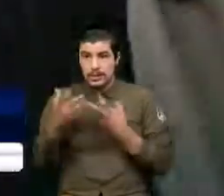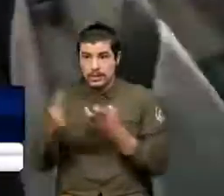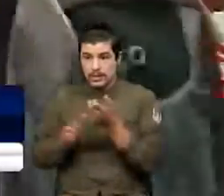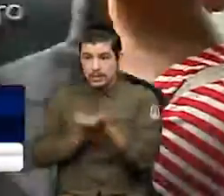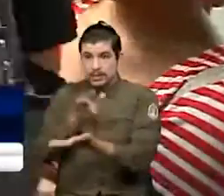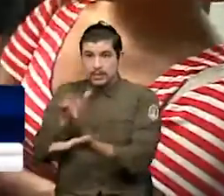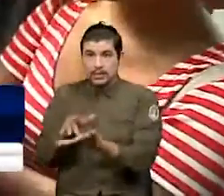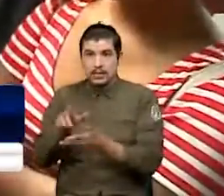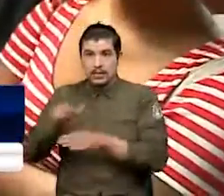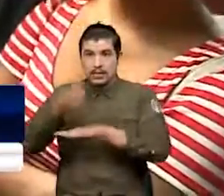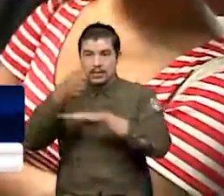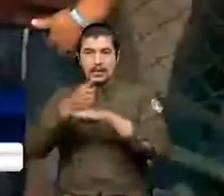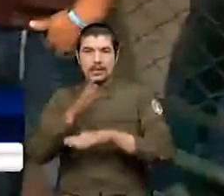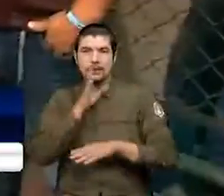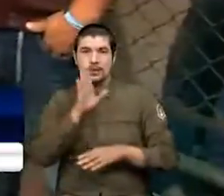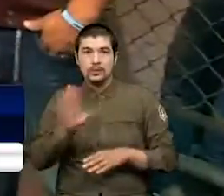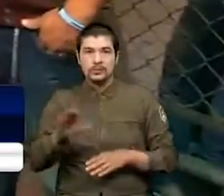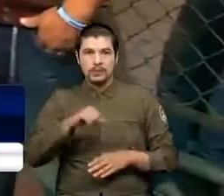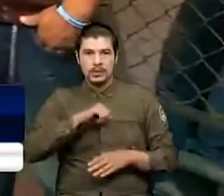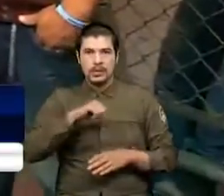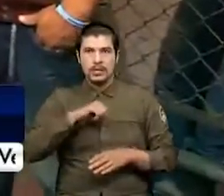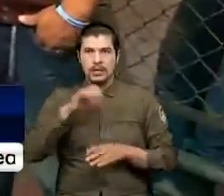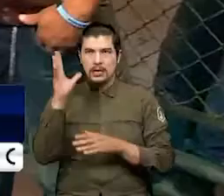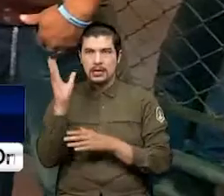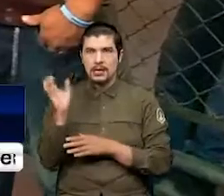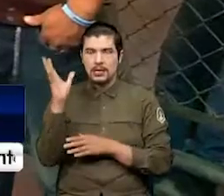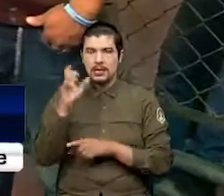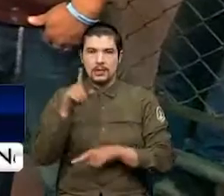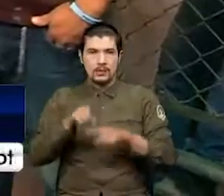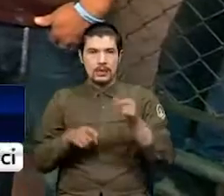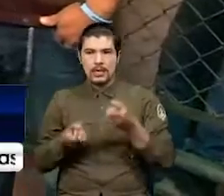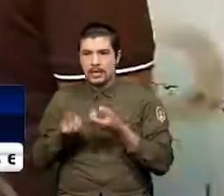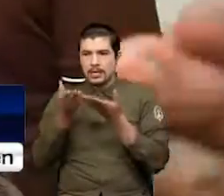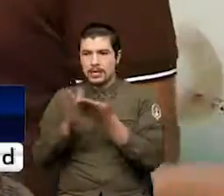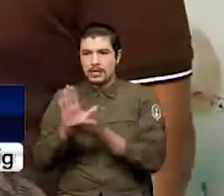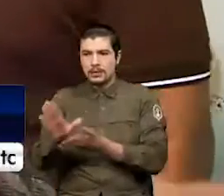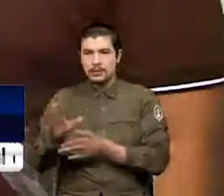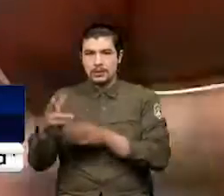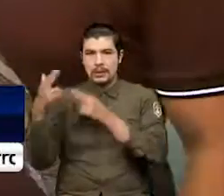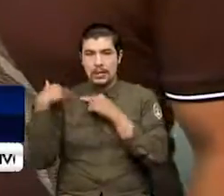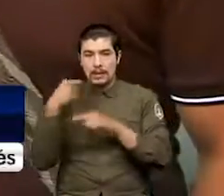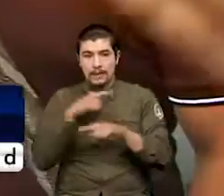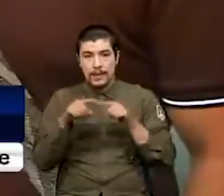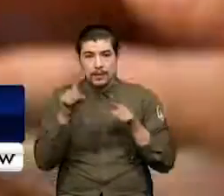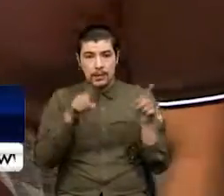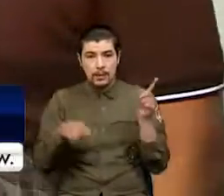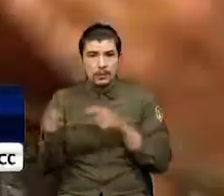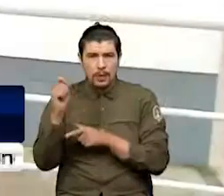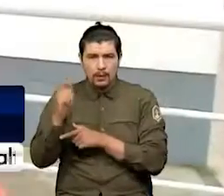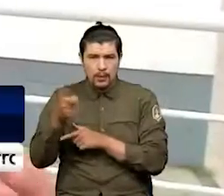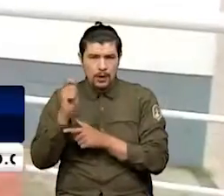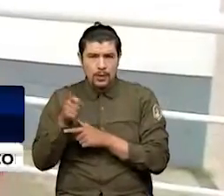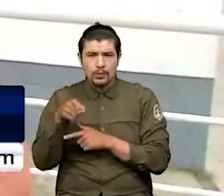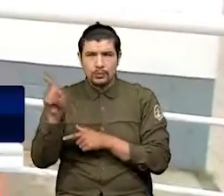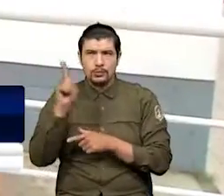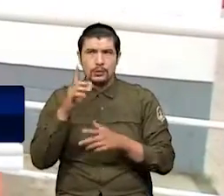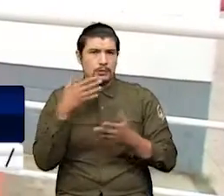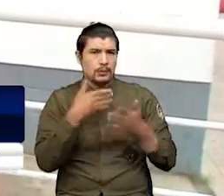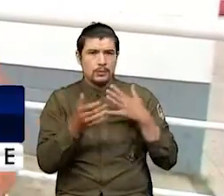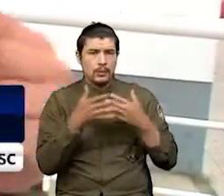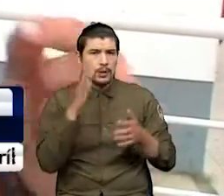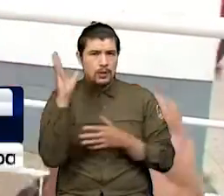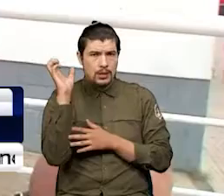al parecer tendría pensión lo que lo podría inhabilitar para ejercer el cargo aunque algunos abogados opinan lo contrario pensionado puede